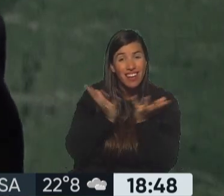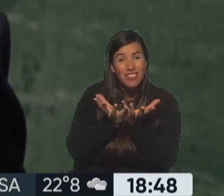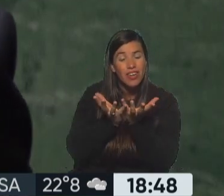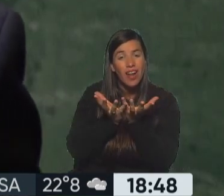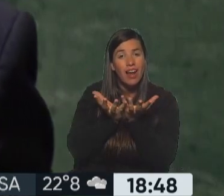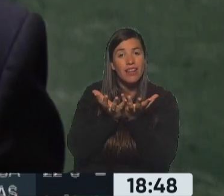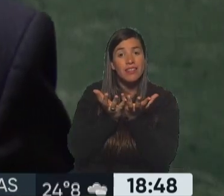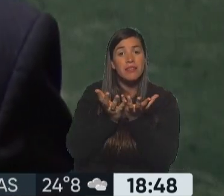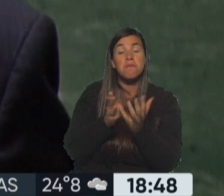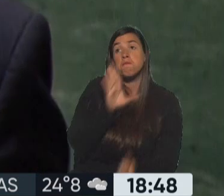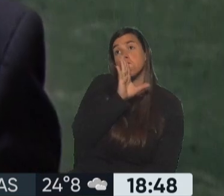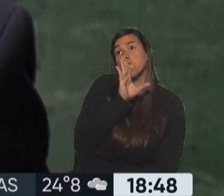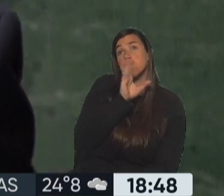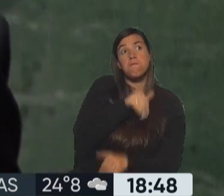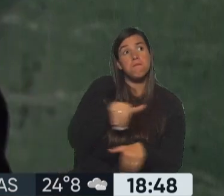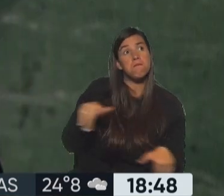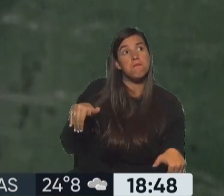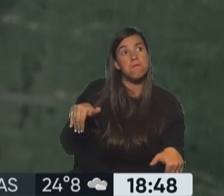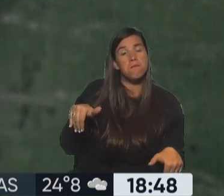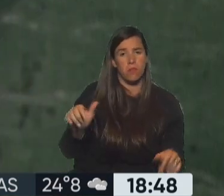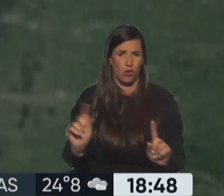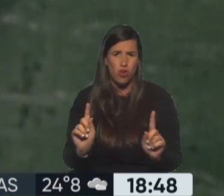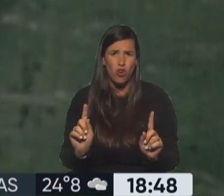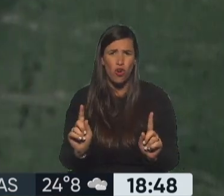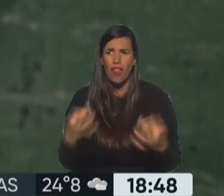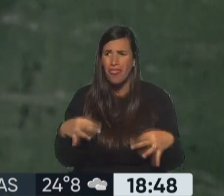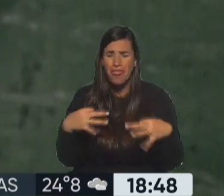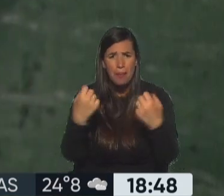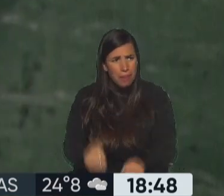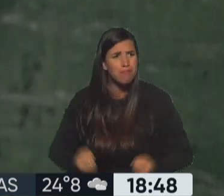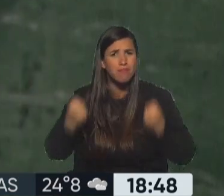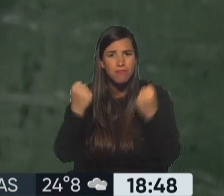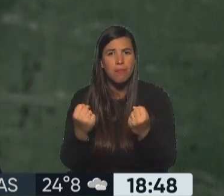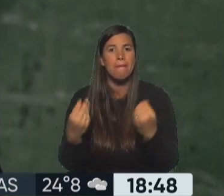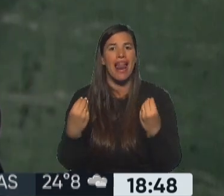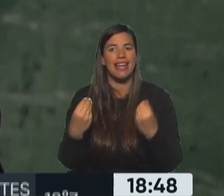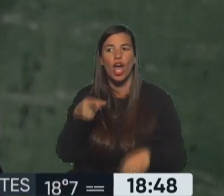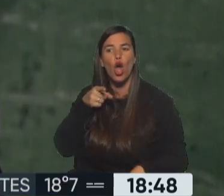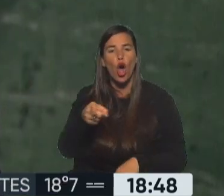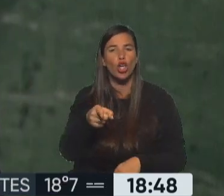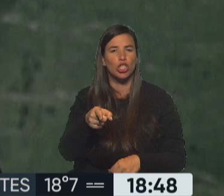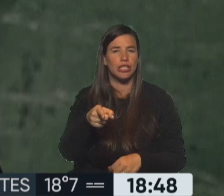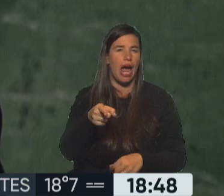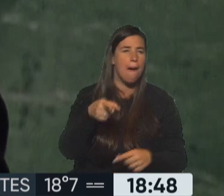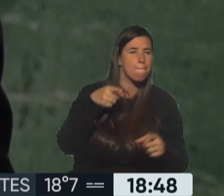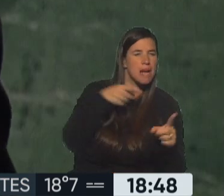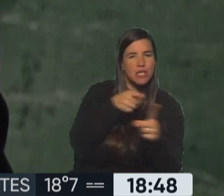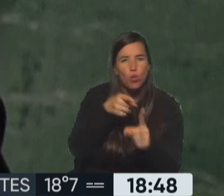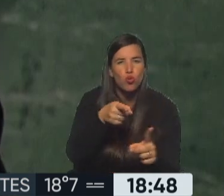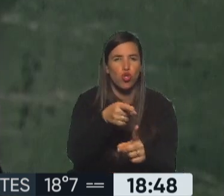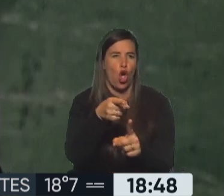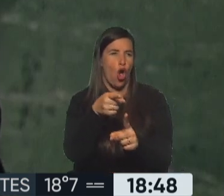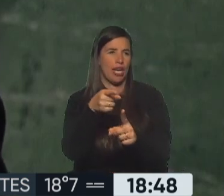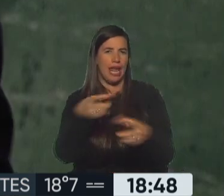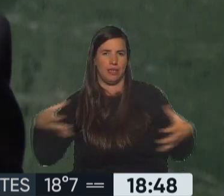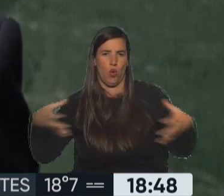ante semejante realidad. Debe actuar preventivamente para evitar nuevas persecuciones étnicas, raciales,